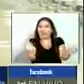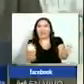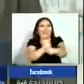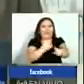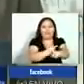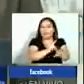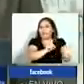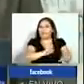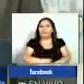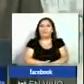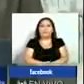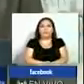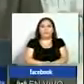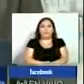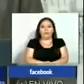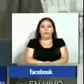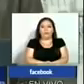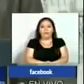Dios, pronto.